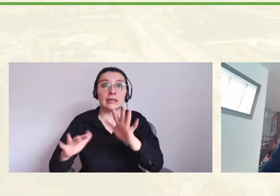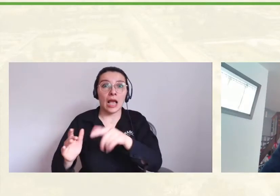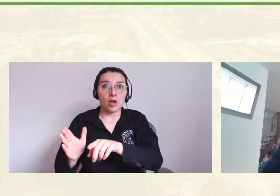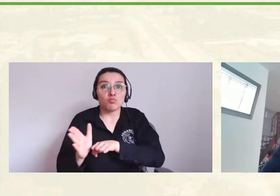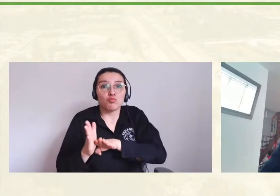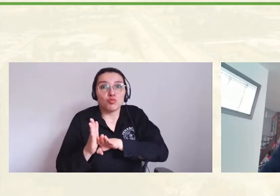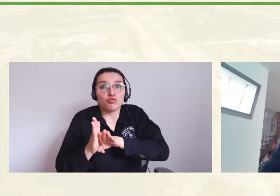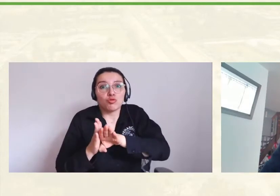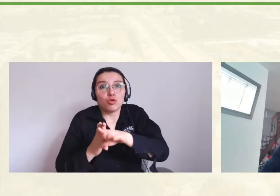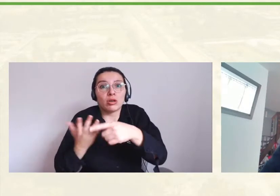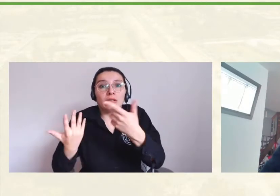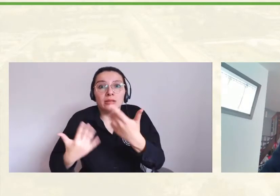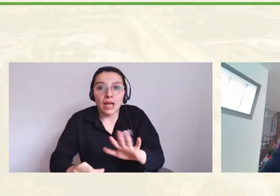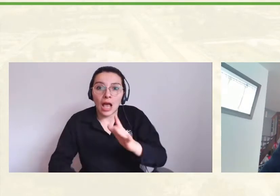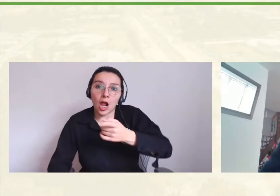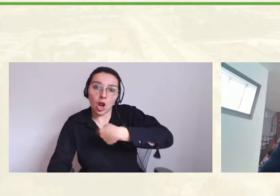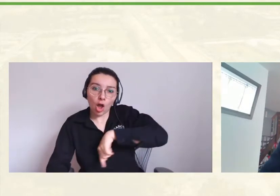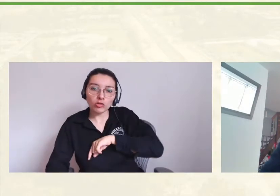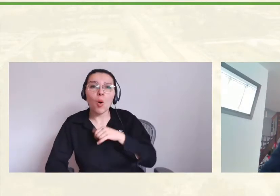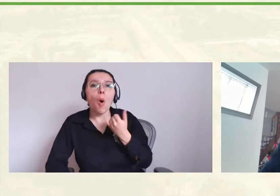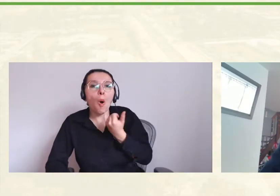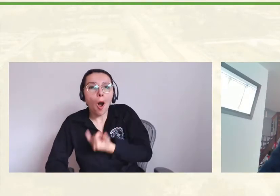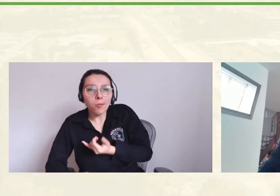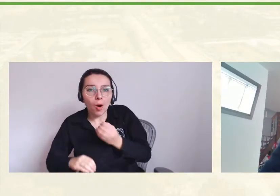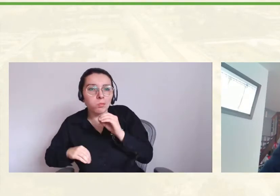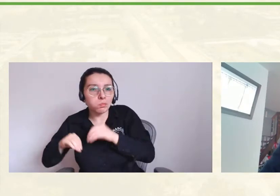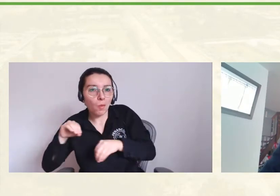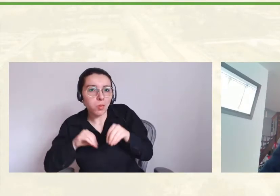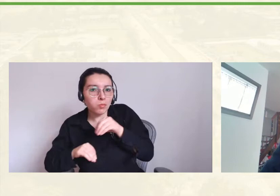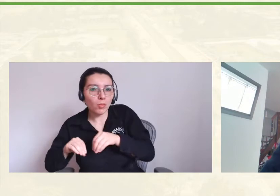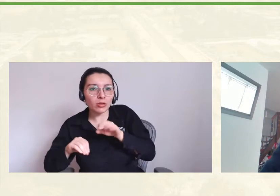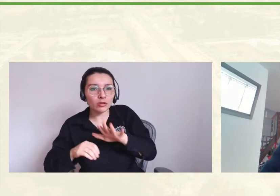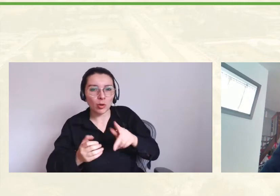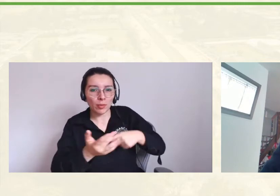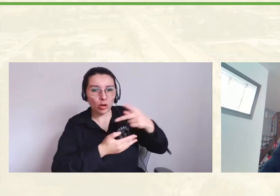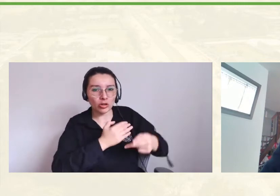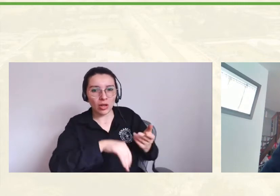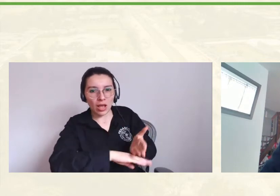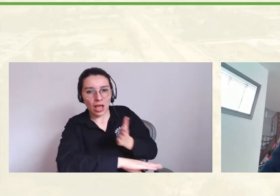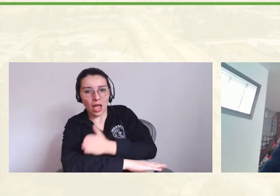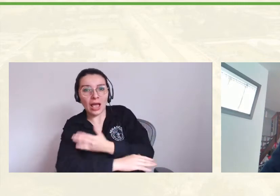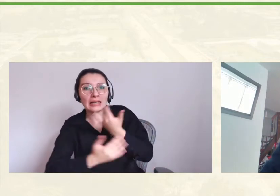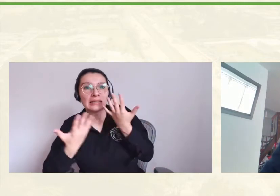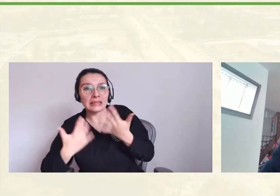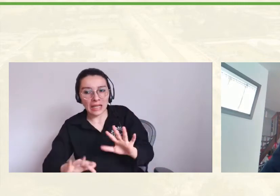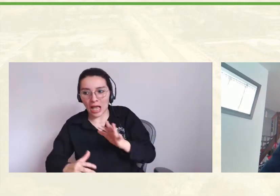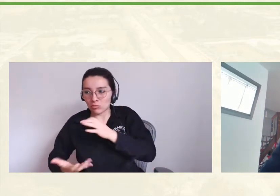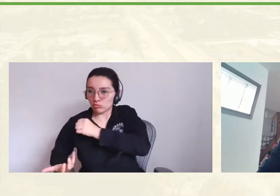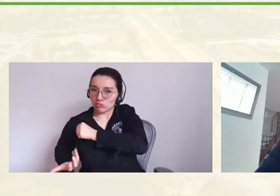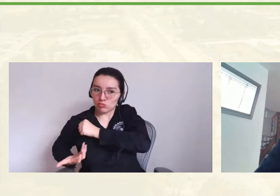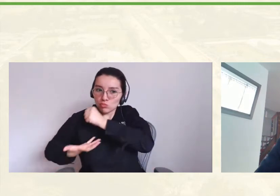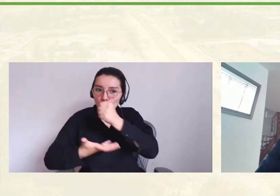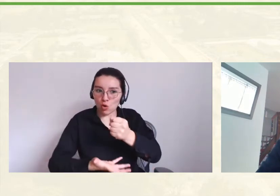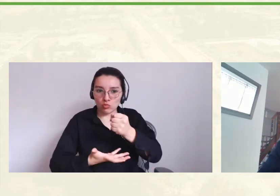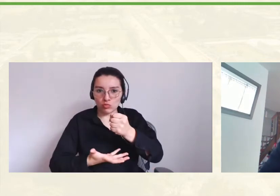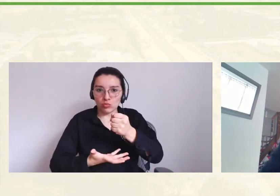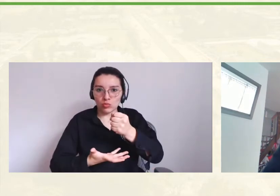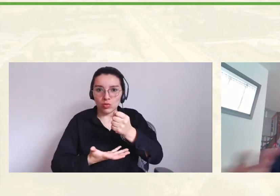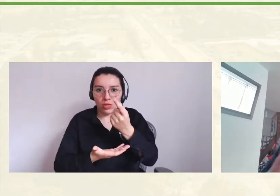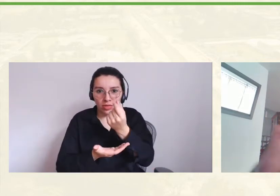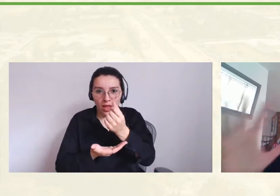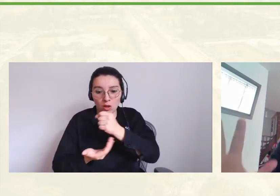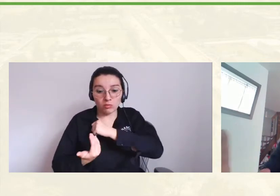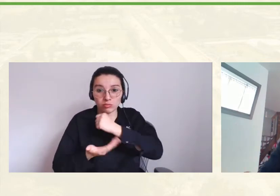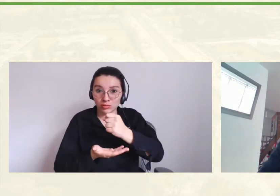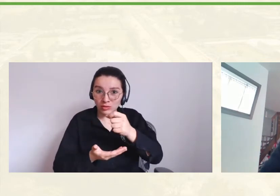la construcción del anteproyecto, ya tenemos un presupuesto, ya tenemos la distribución del monto. ¿Qué es la distribución del monto? Tenemos que entrar